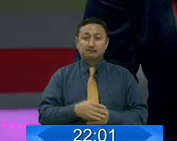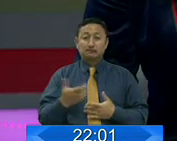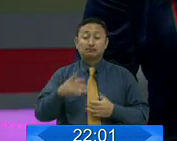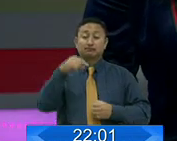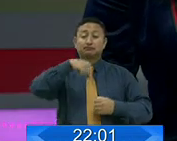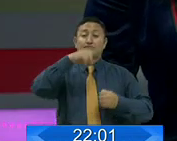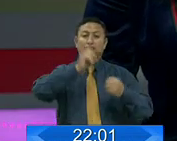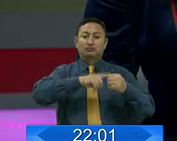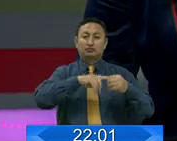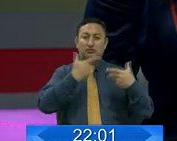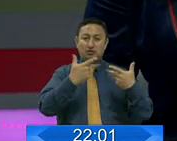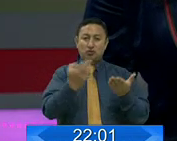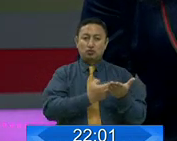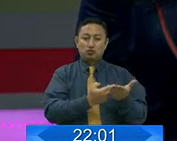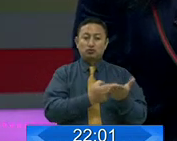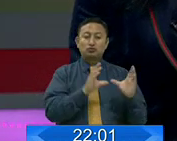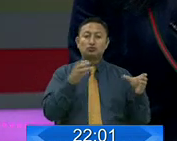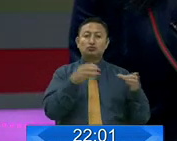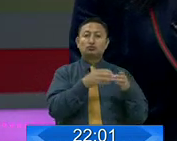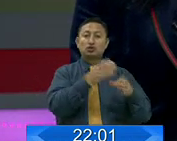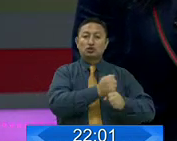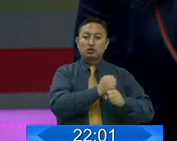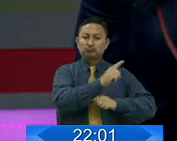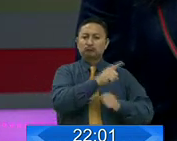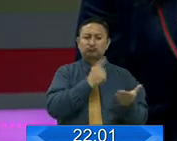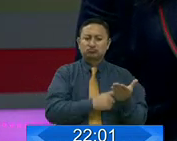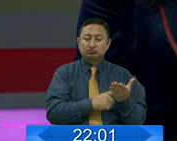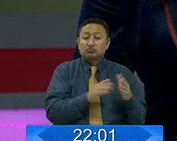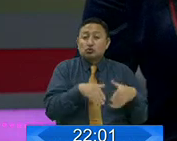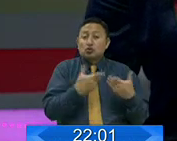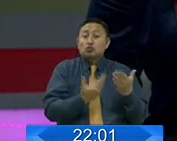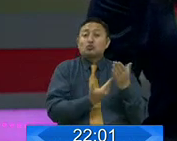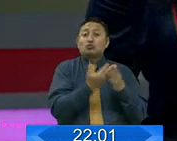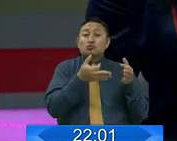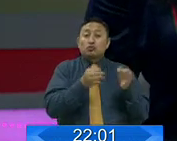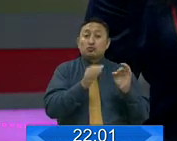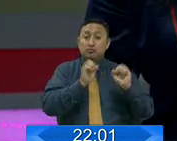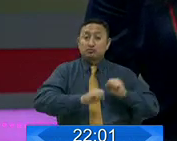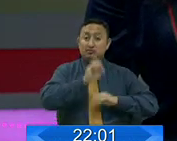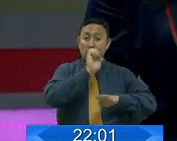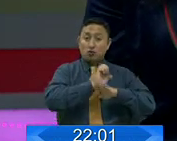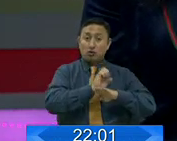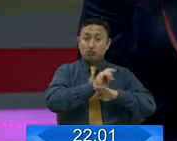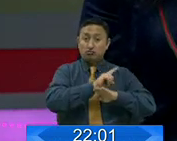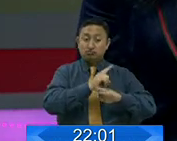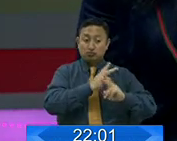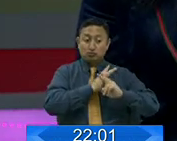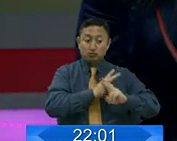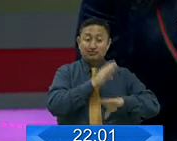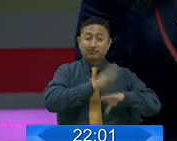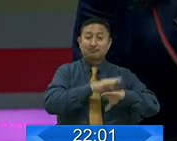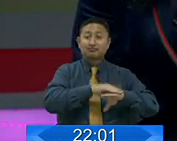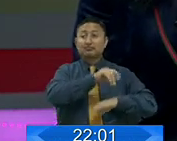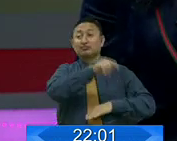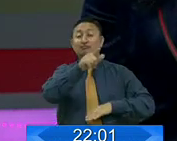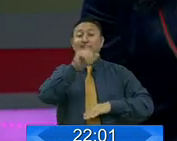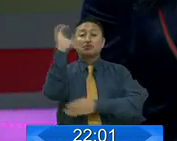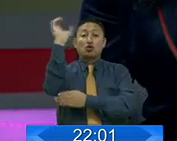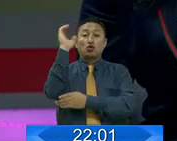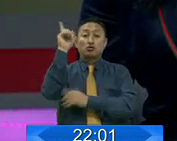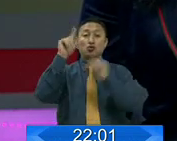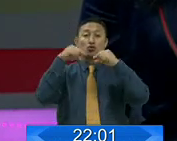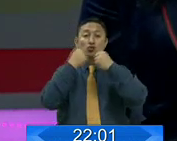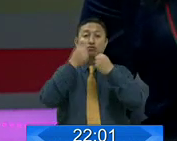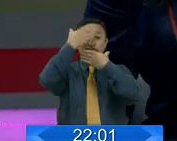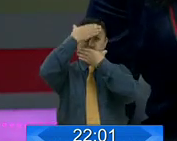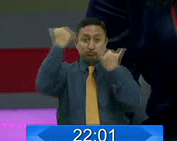En Quito se reunió el Gabinete de Seguridad para analizar mecanismos que le permitan al país estar preparado frente a la toma de armas anunciado por